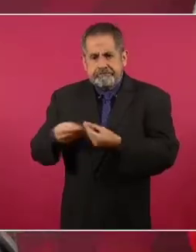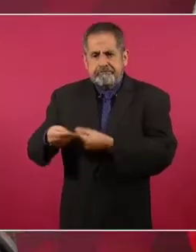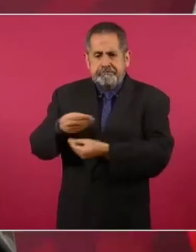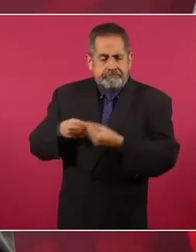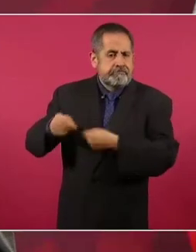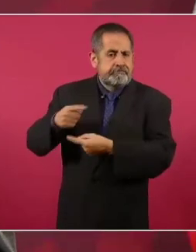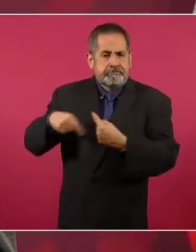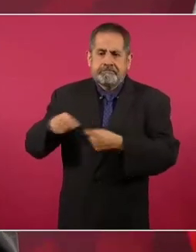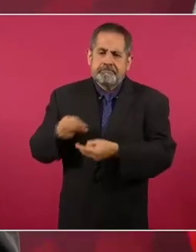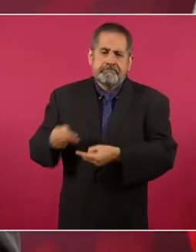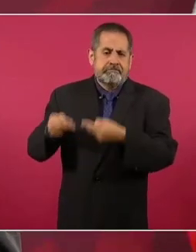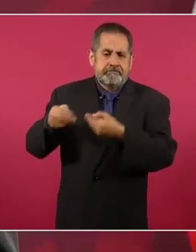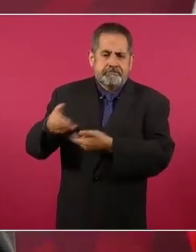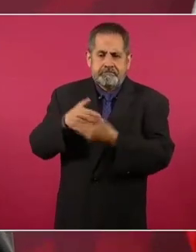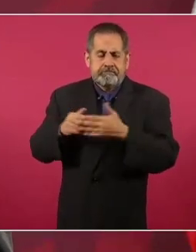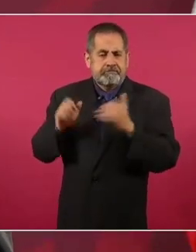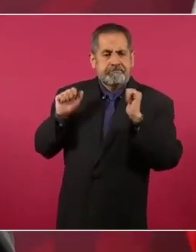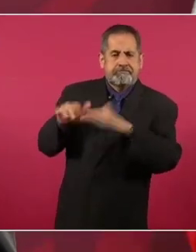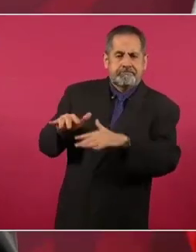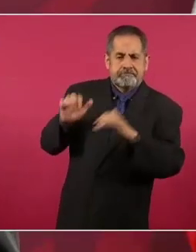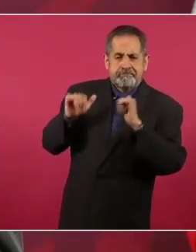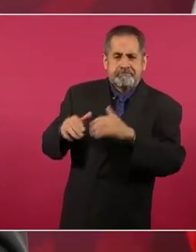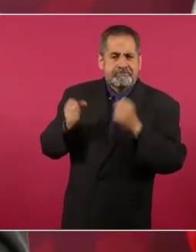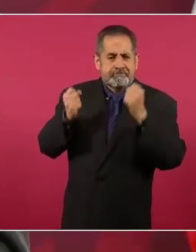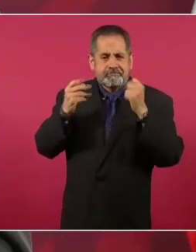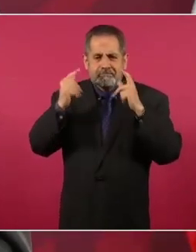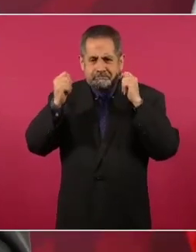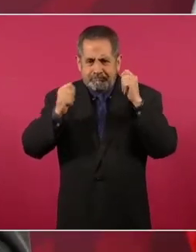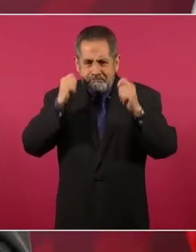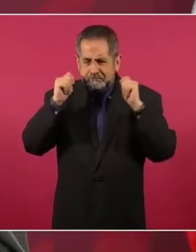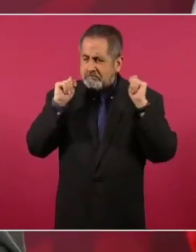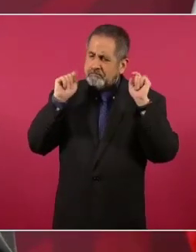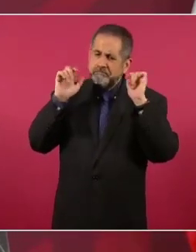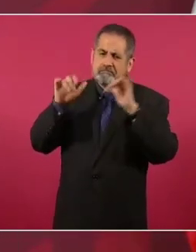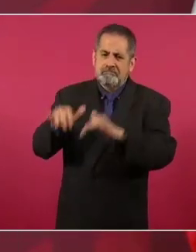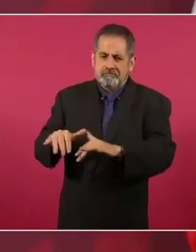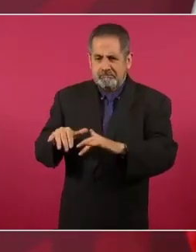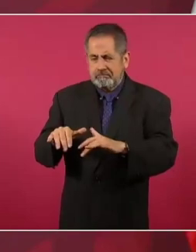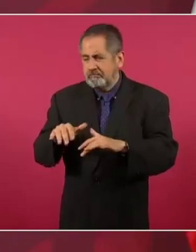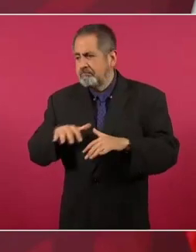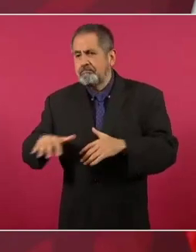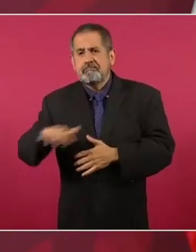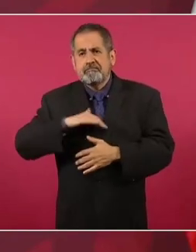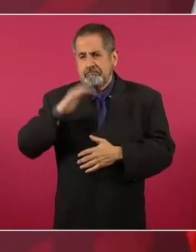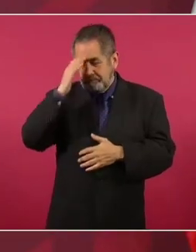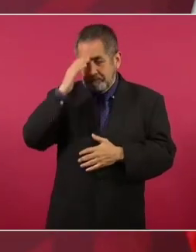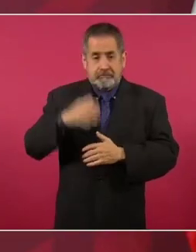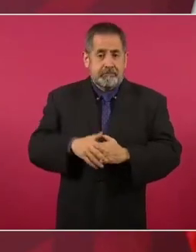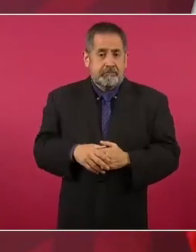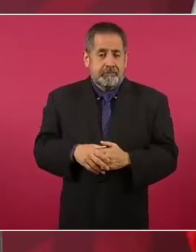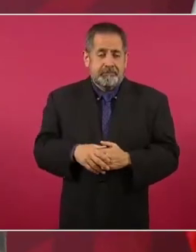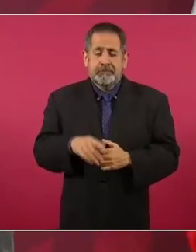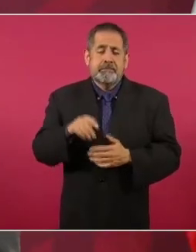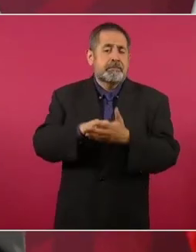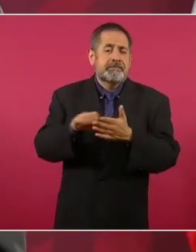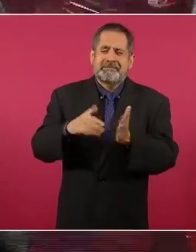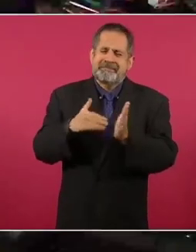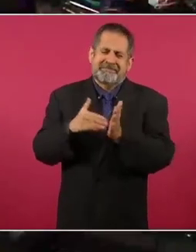por la afluencia turística. Todos los que llegan, que son